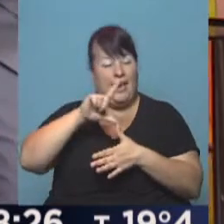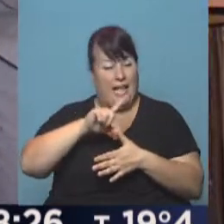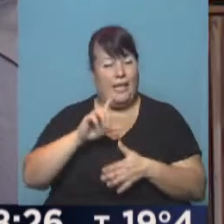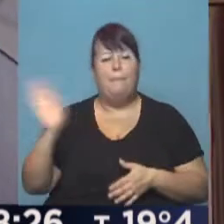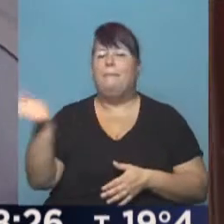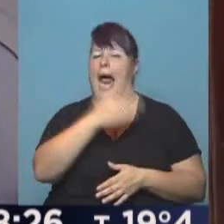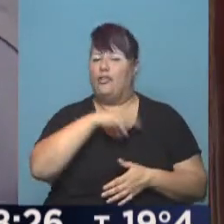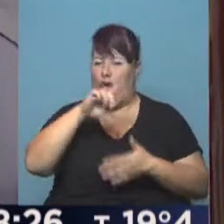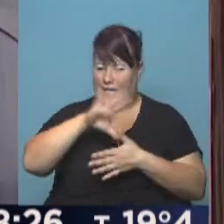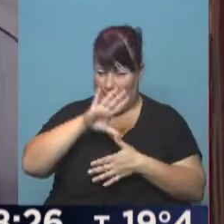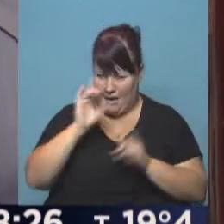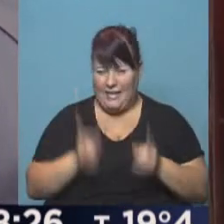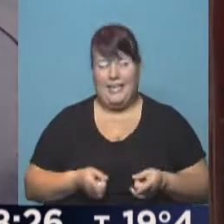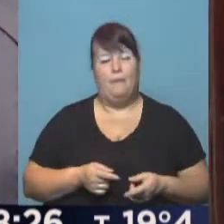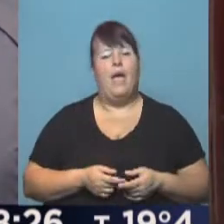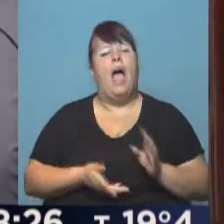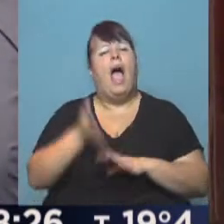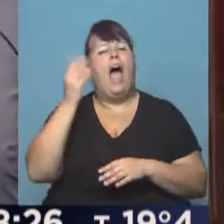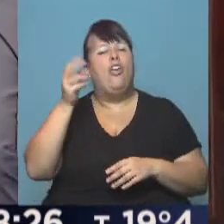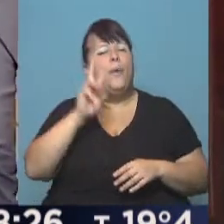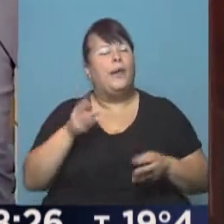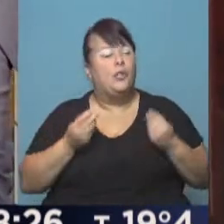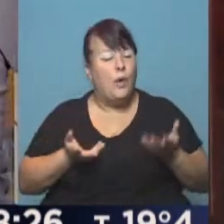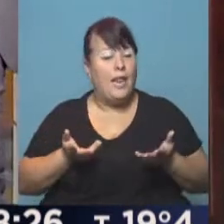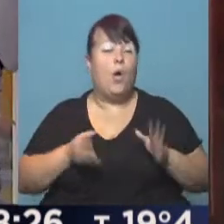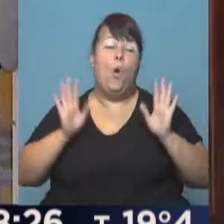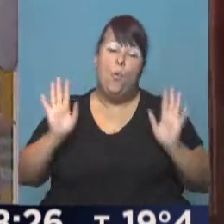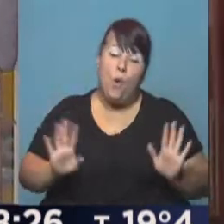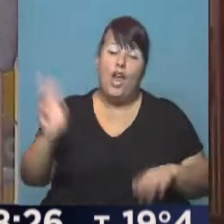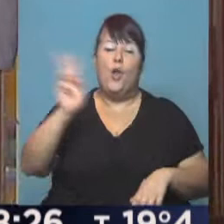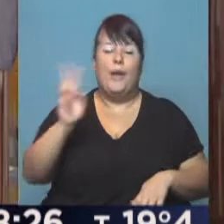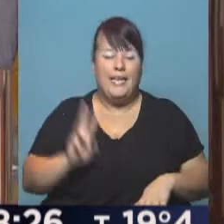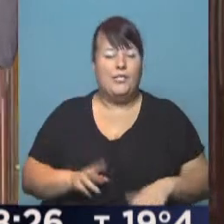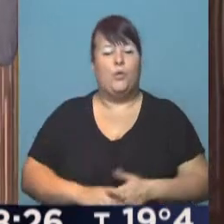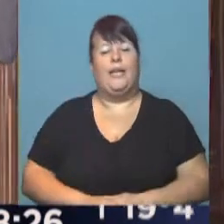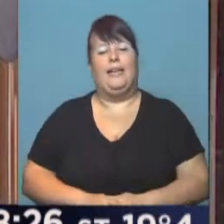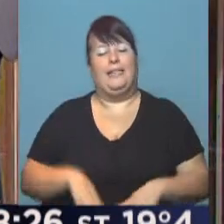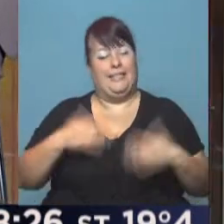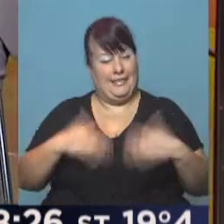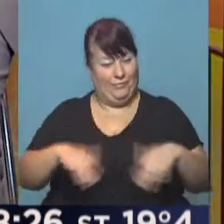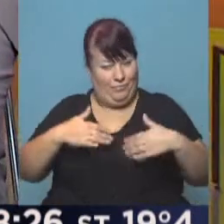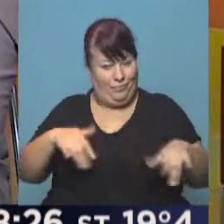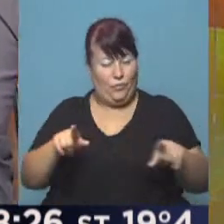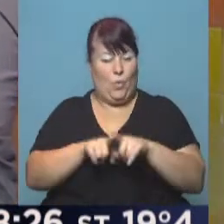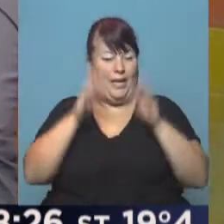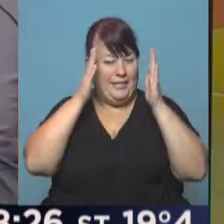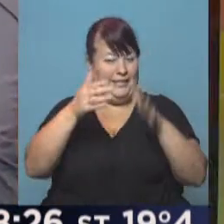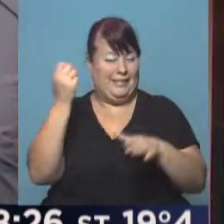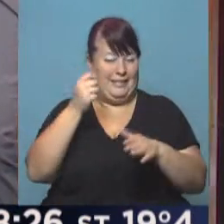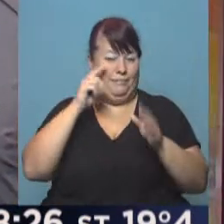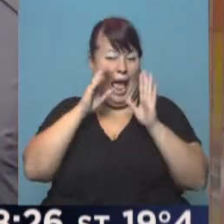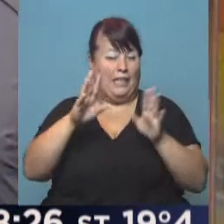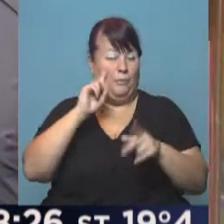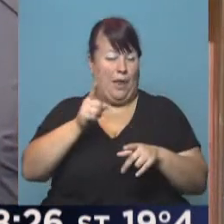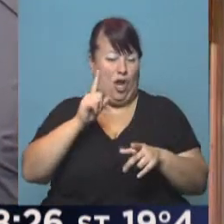Para todas las Américas, Claro, incluido el norte. ¿hacia dónde va Venezuela, Erika? Bueno, Venezuela es uno de los grandes focos rojos de